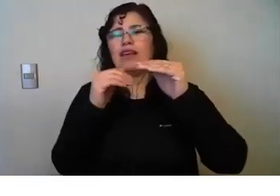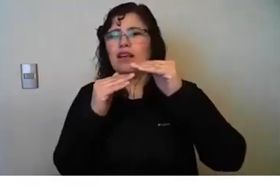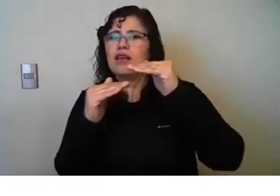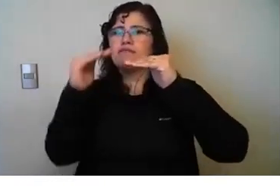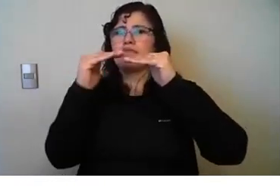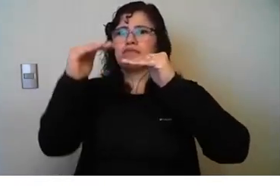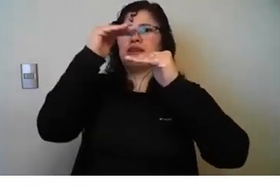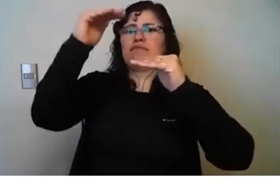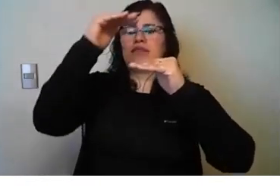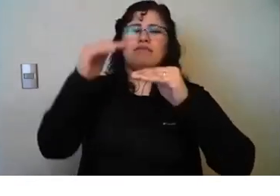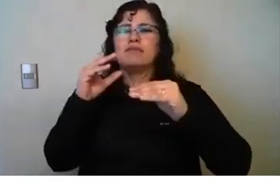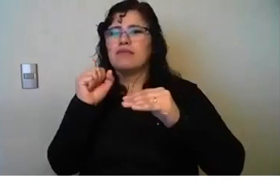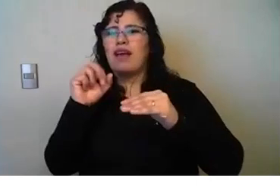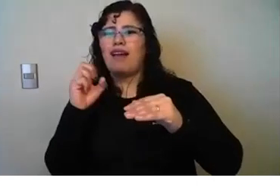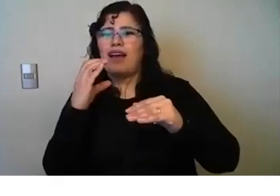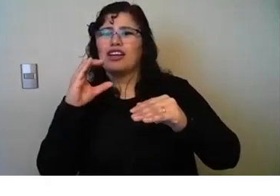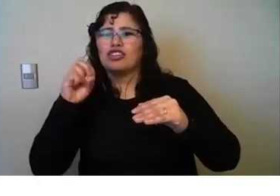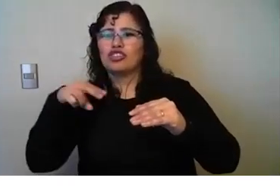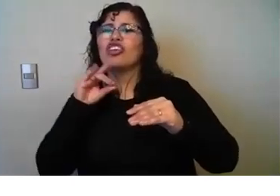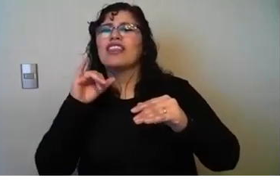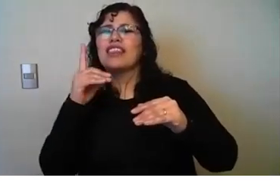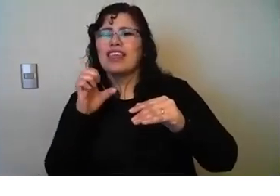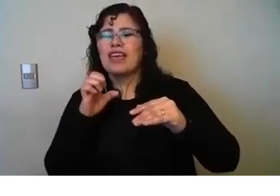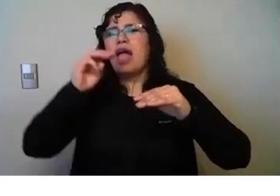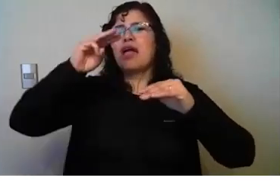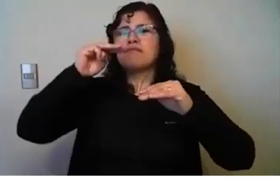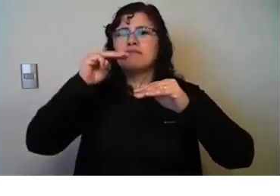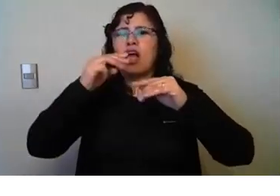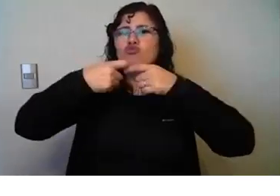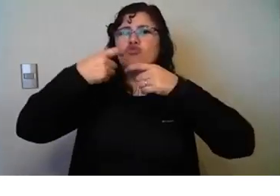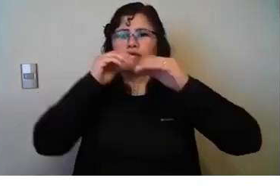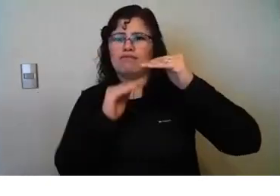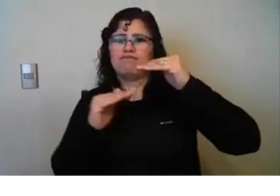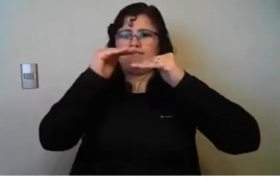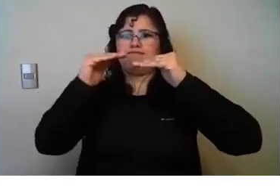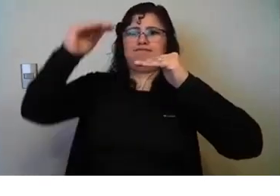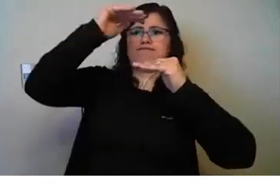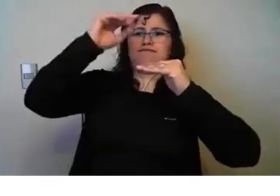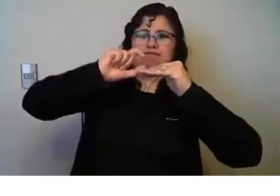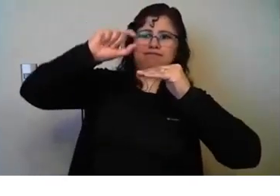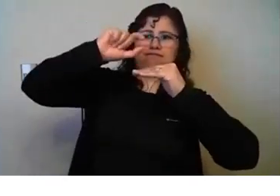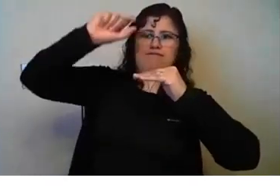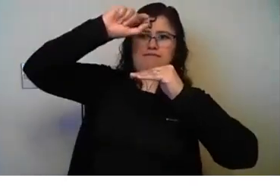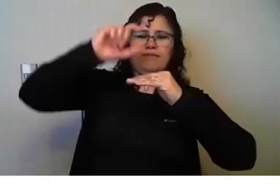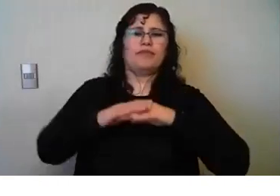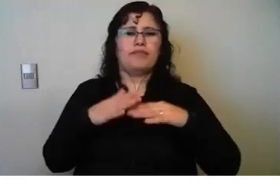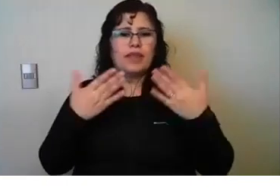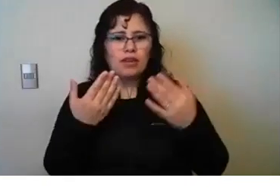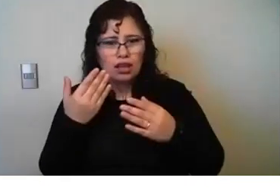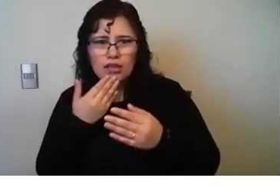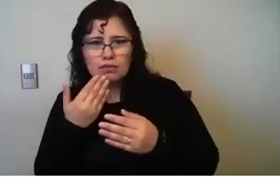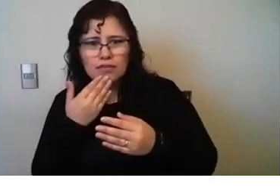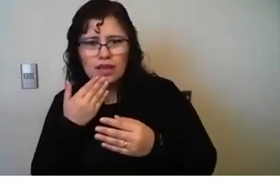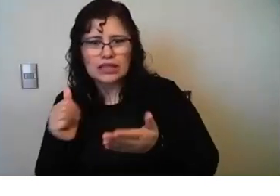la parte ósea. Y acá está la sustancia blanca, los centros ovales o semiovales si lo miramos desde un